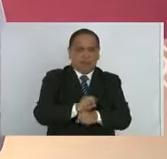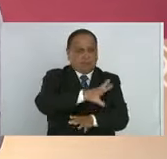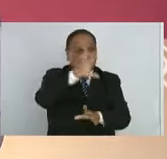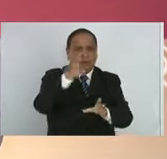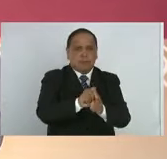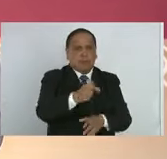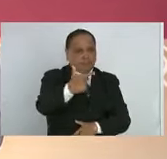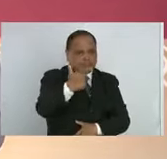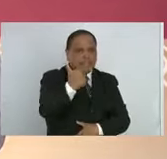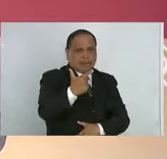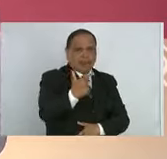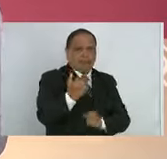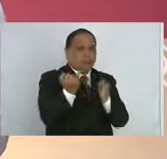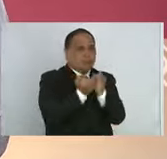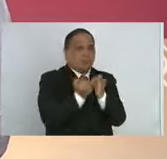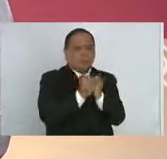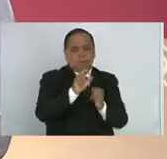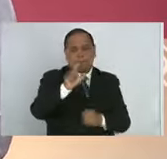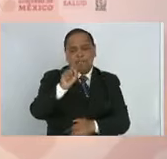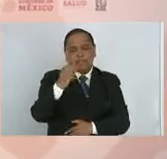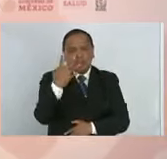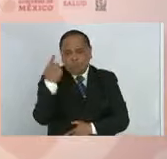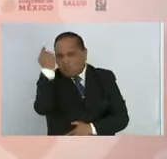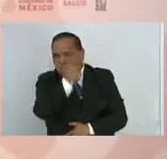y 24 horas,